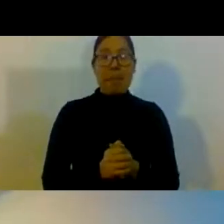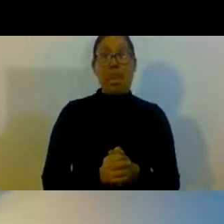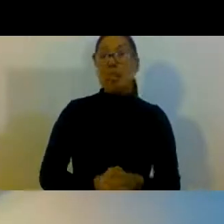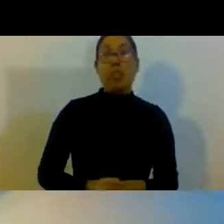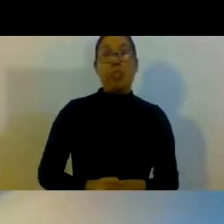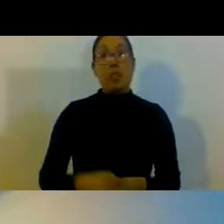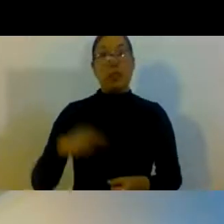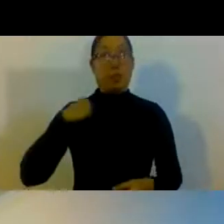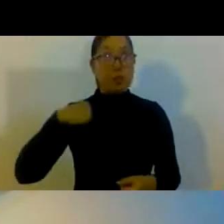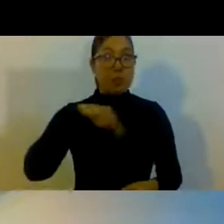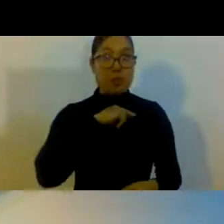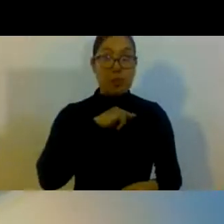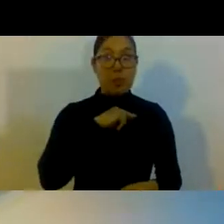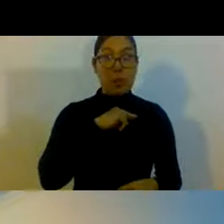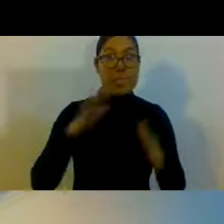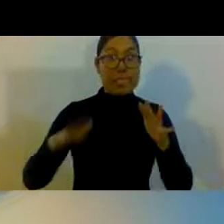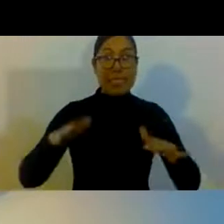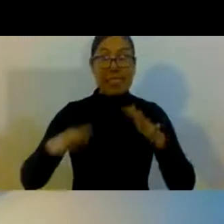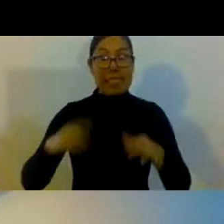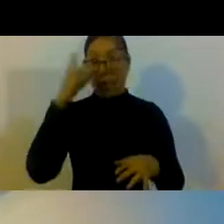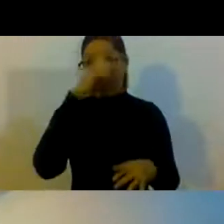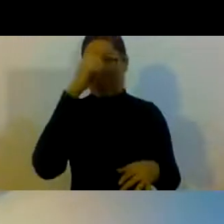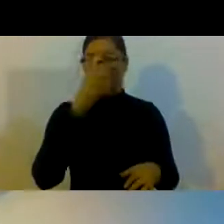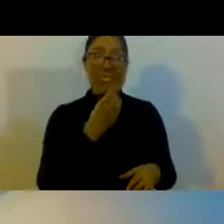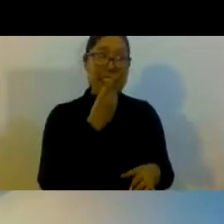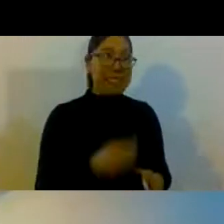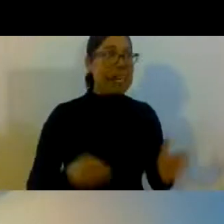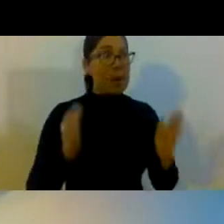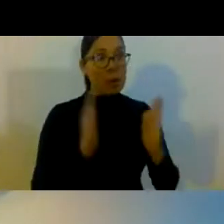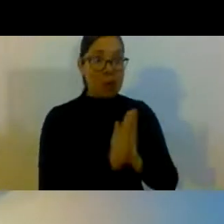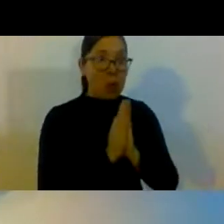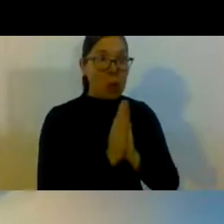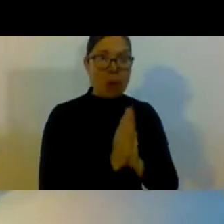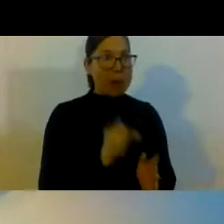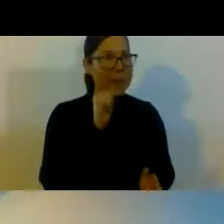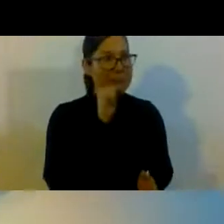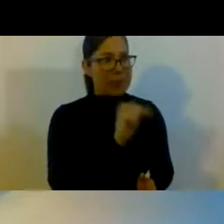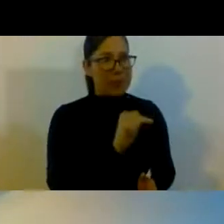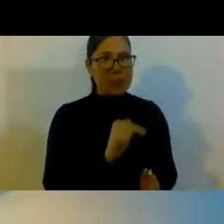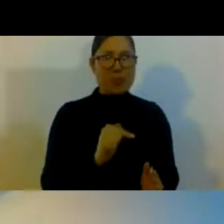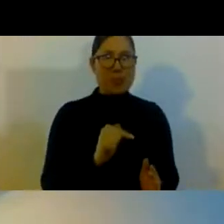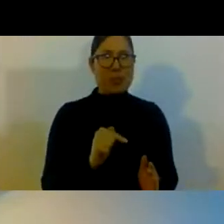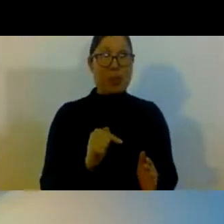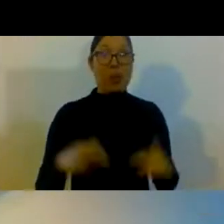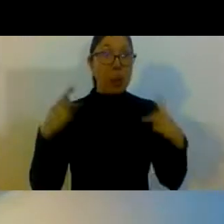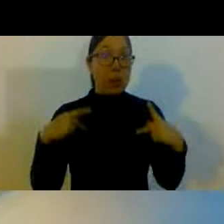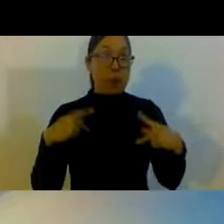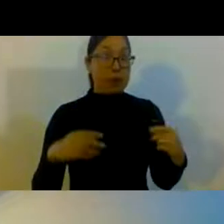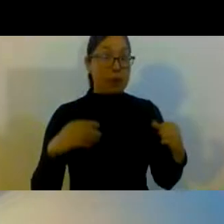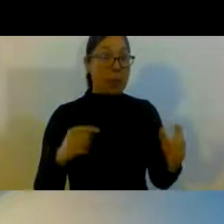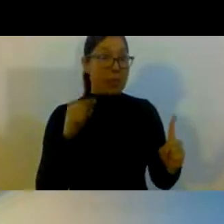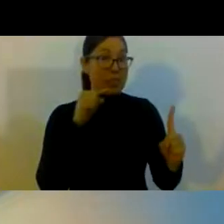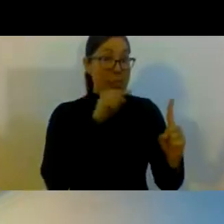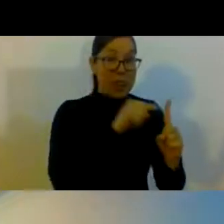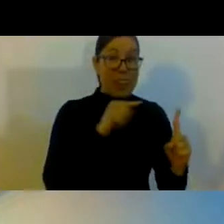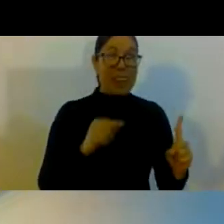quedó totalmente, lo añadió a ella. Sí, lo hizo y dijo, bueno, lo voy a hacer con mi mamá primero y luego